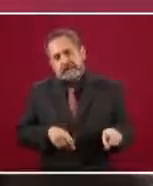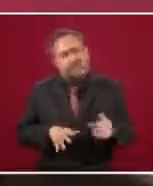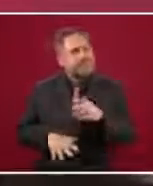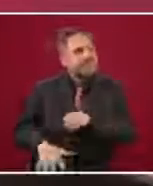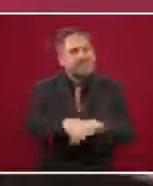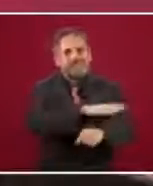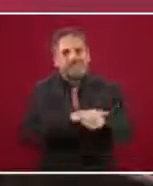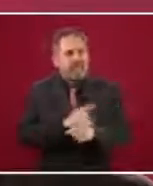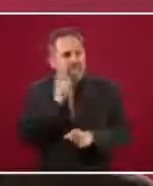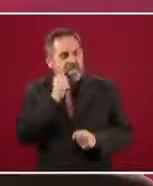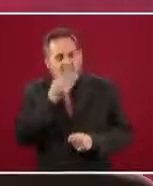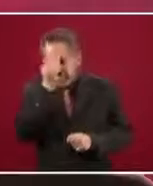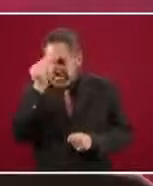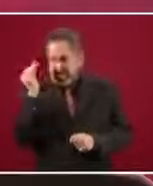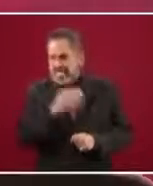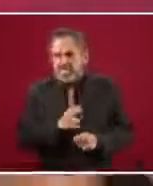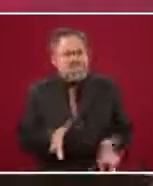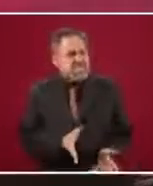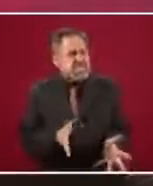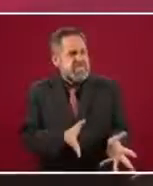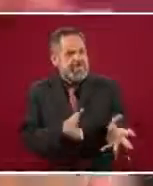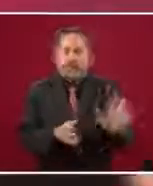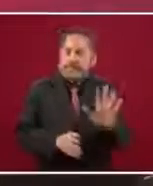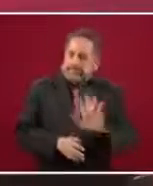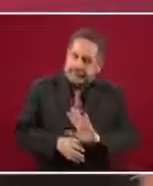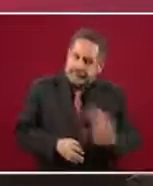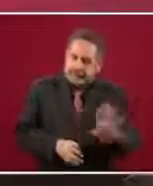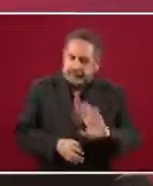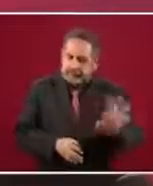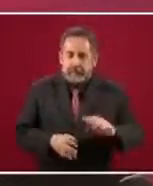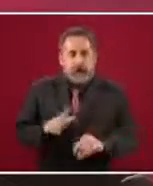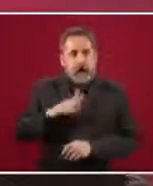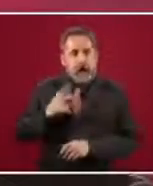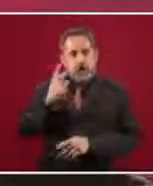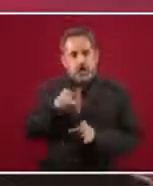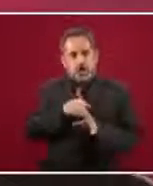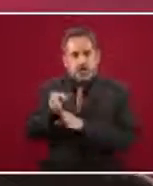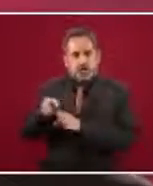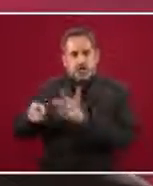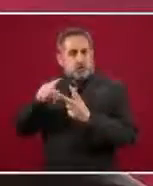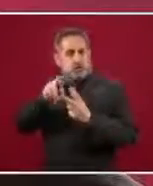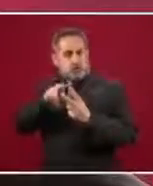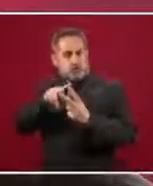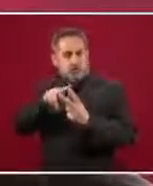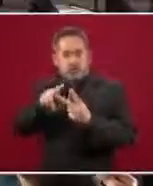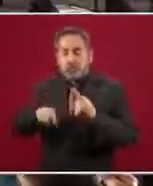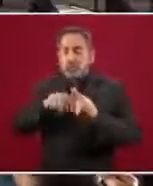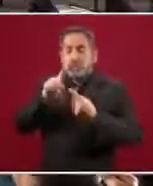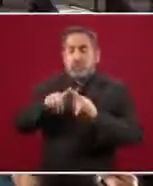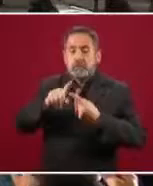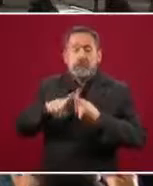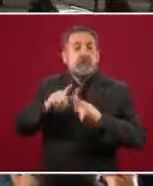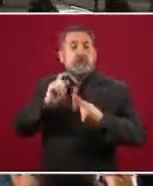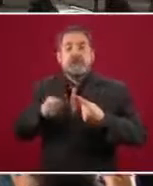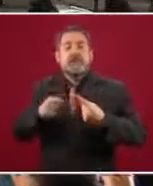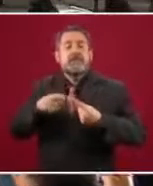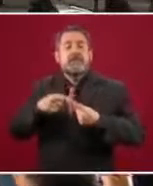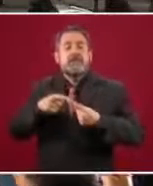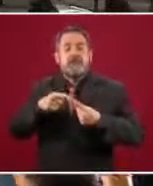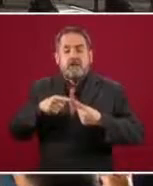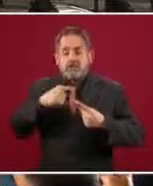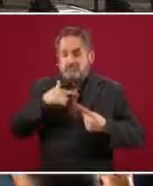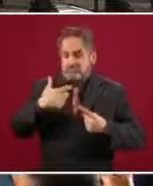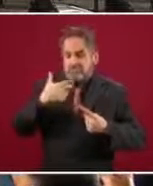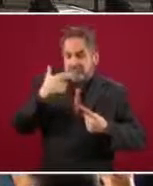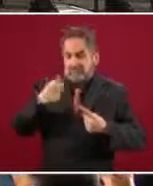se han empujado las drogas. De modo que identificamos dos elementos a atender, uno que tiene una